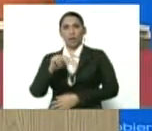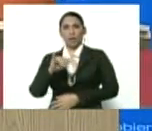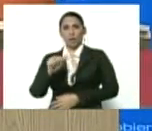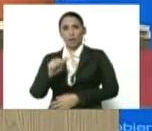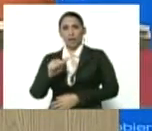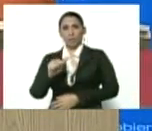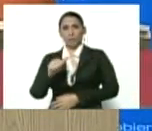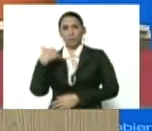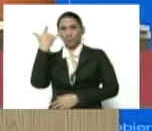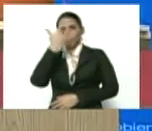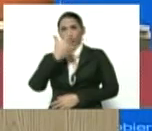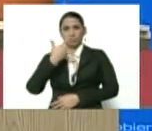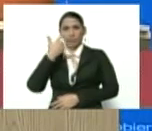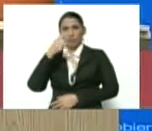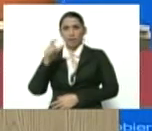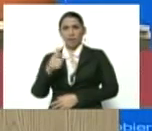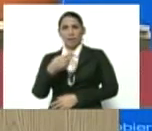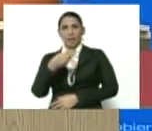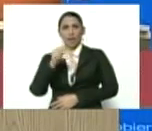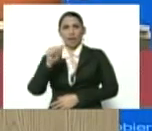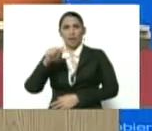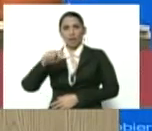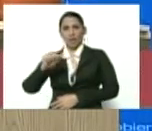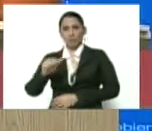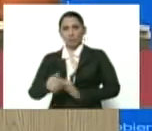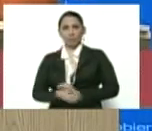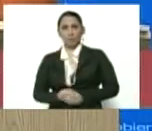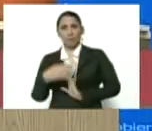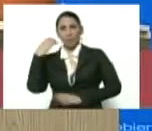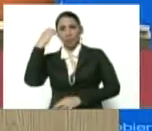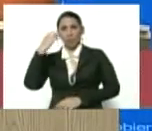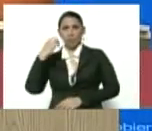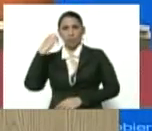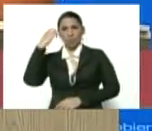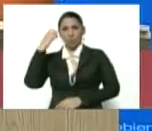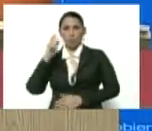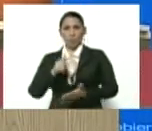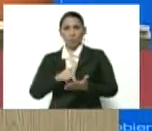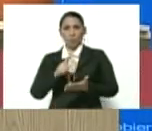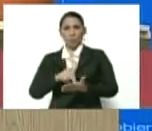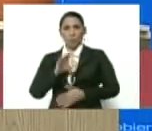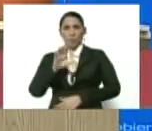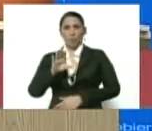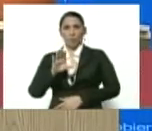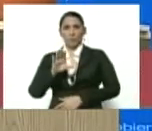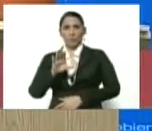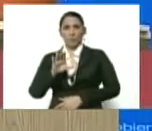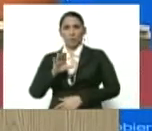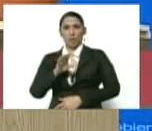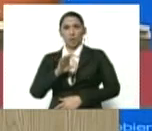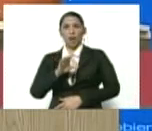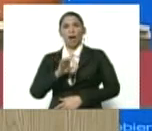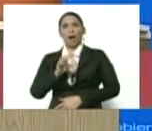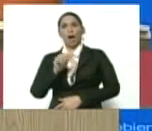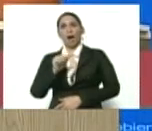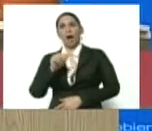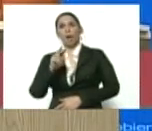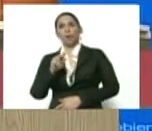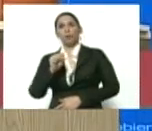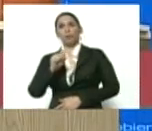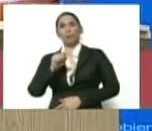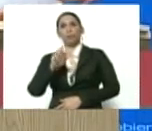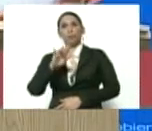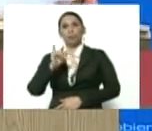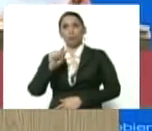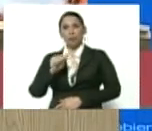de África, Ghana. Por la región de Europa, participó Austria. Y por la región de Asia